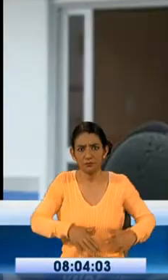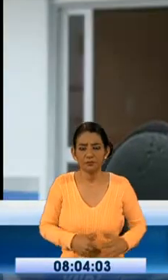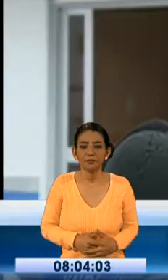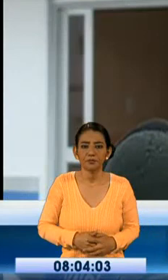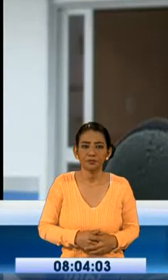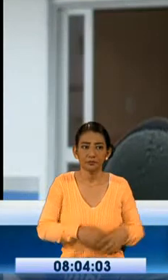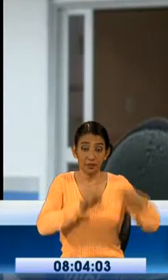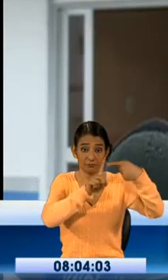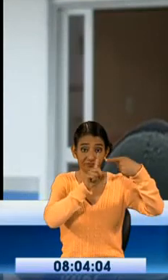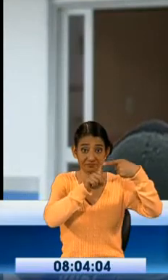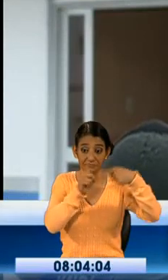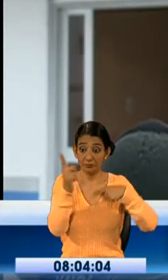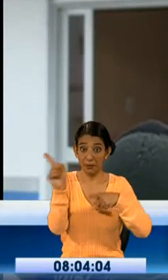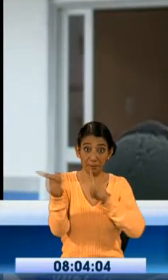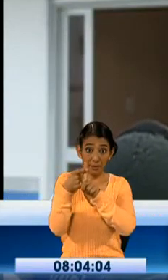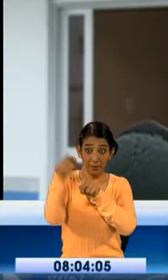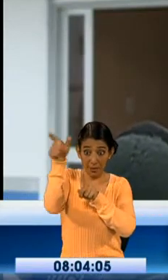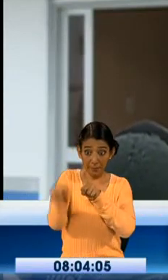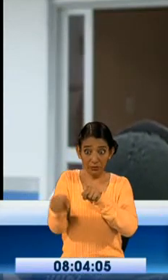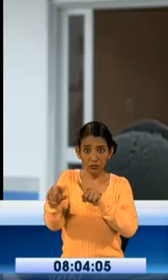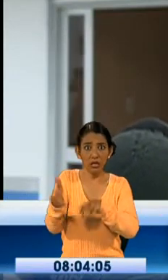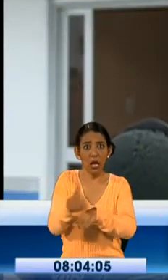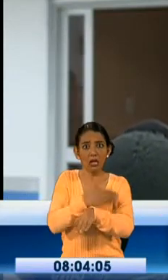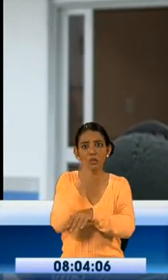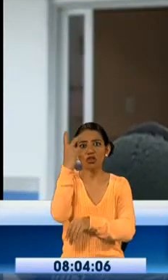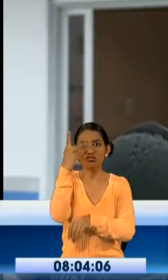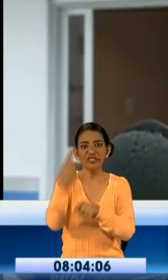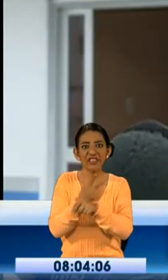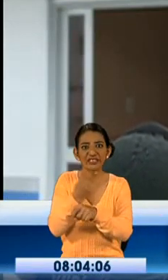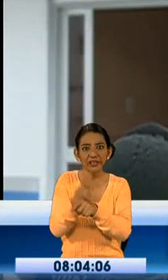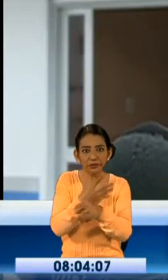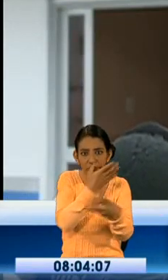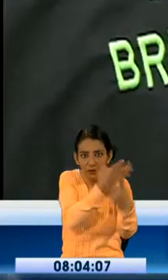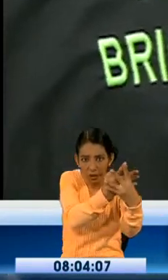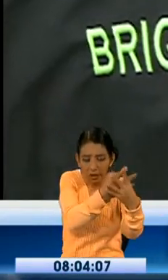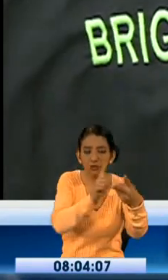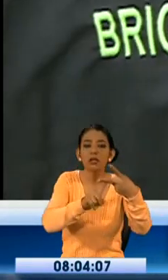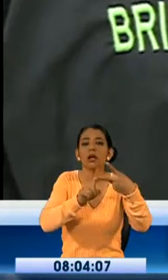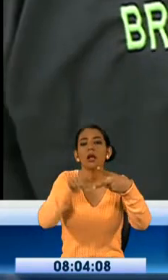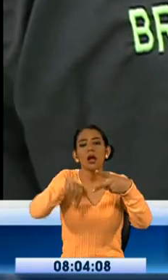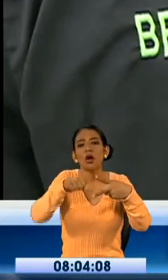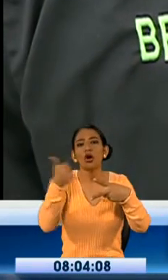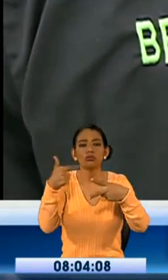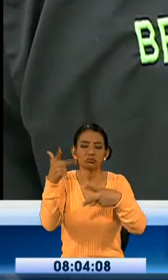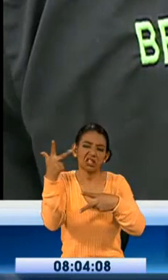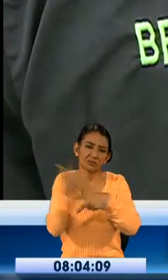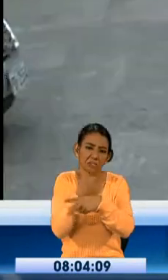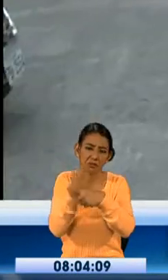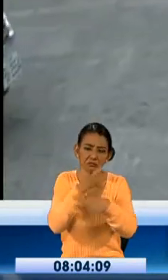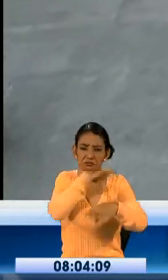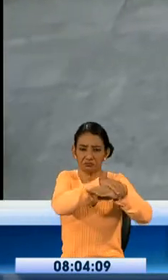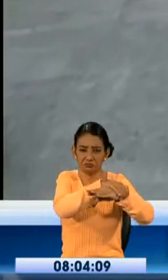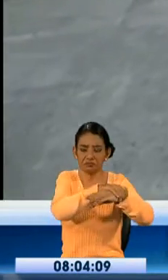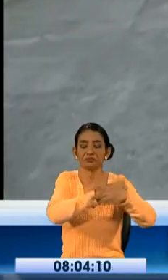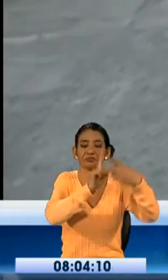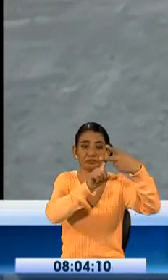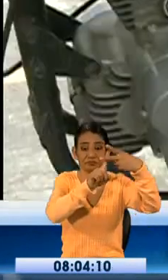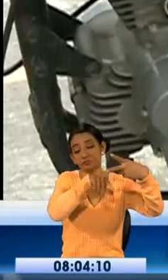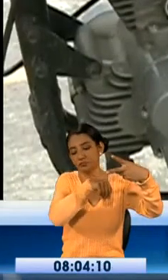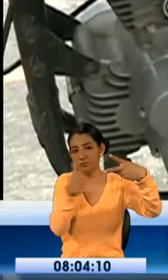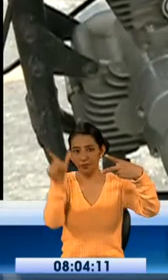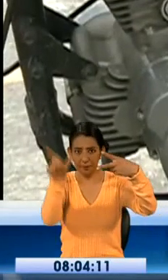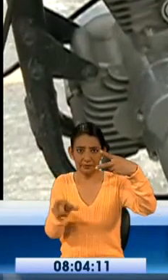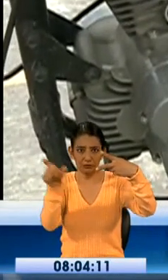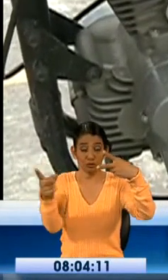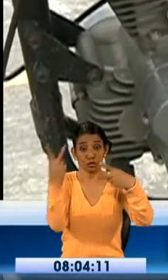caso tiene 12 detenciones, en el otro caso tiene 3 detenciones. Asimismo, la policía detuvo a 2 sujetos que se